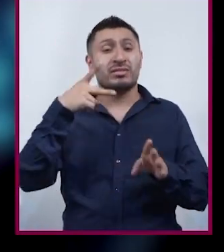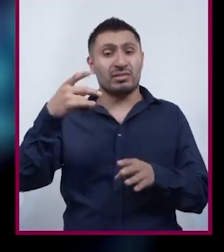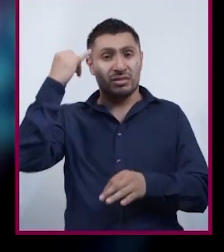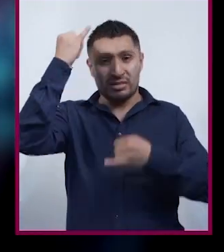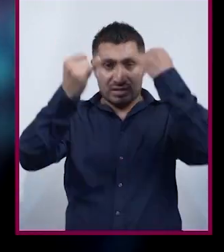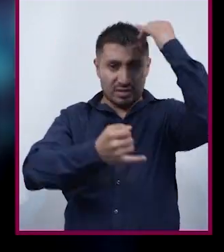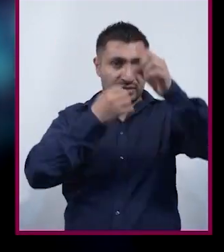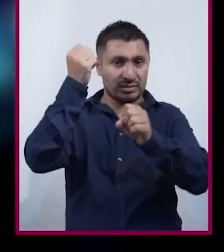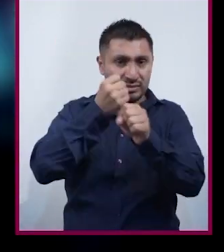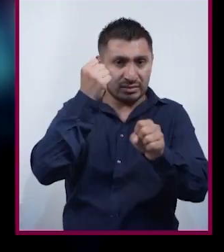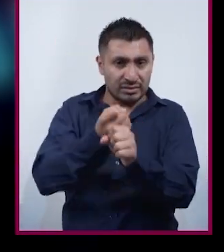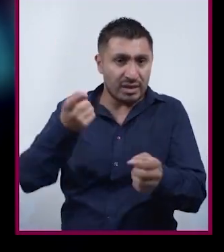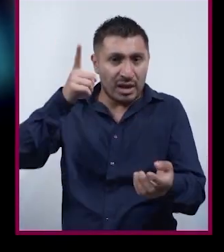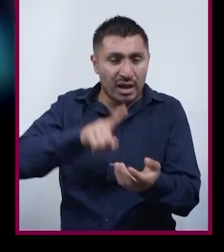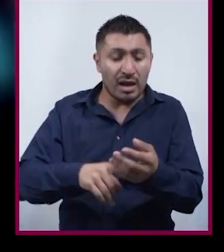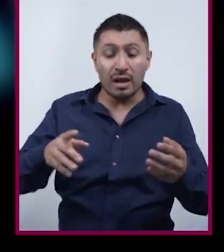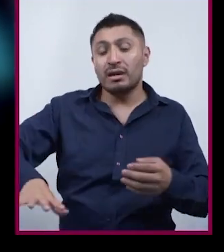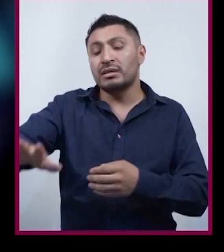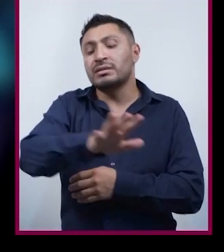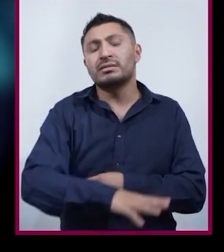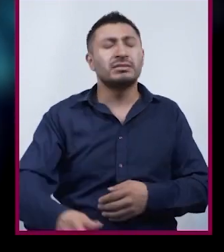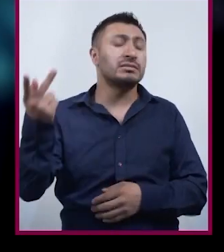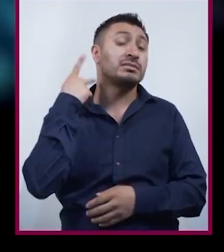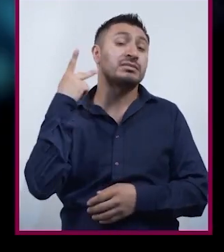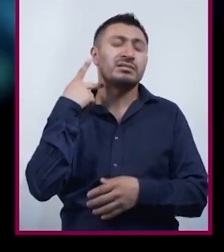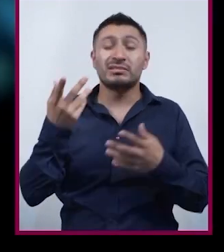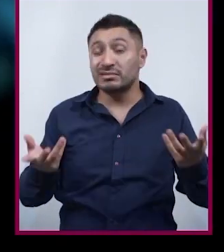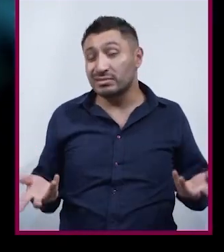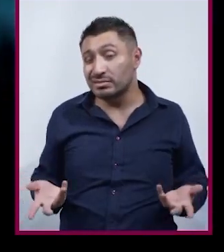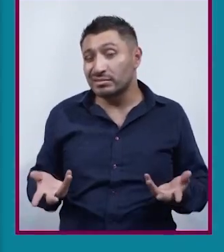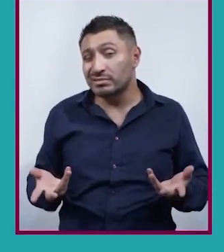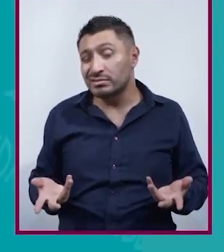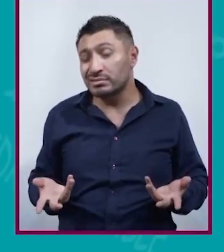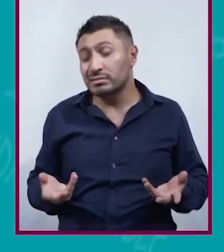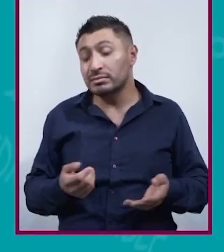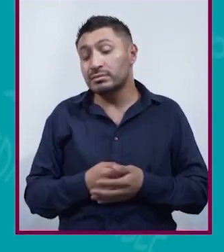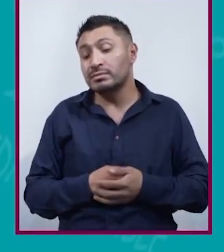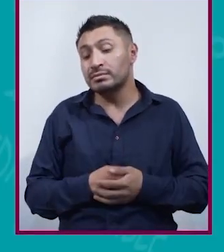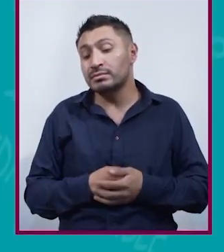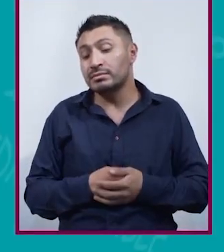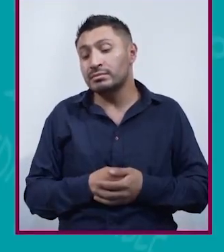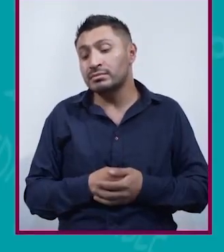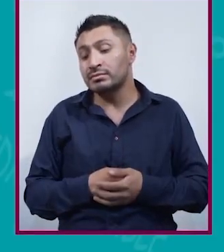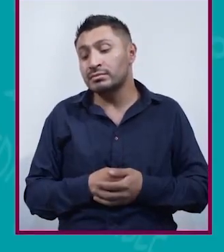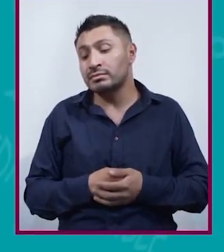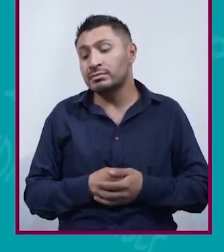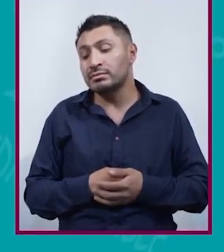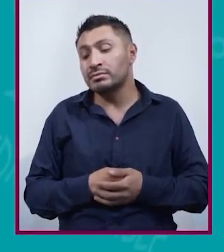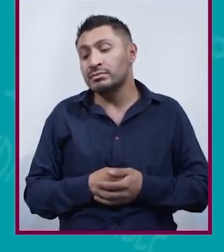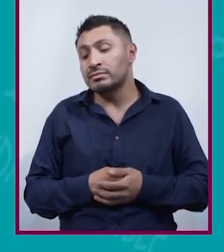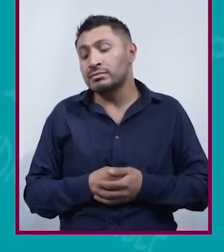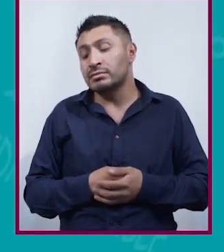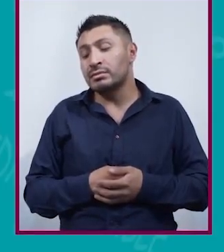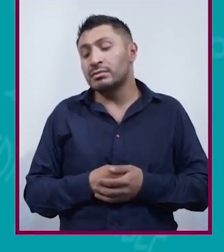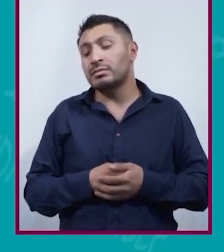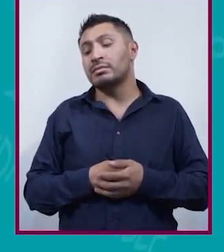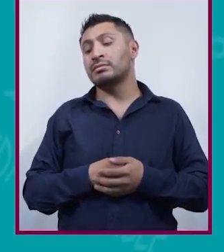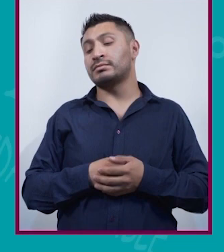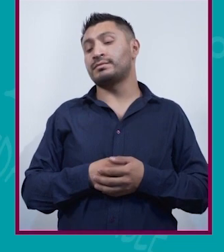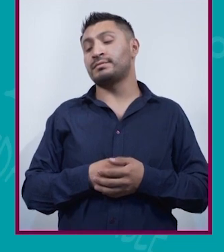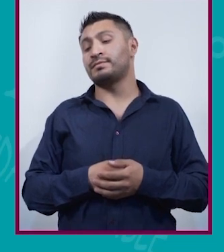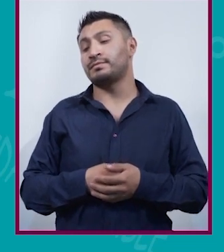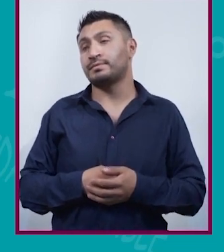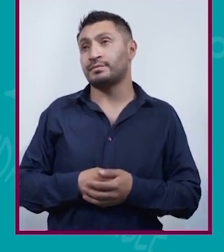práctica sus ideas filosóficas en el terreno de lo político? El legado de Vasconcelos es